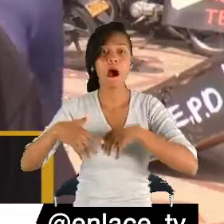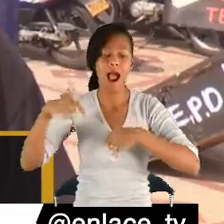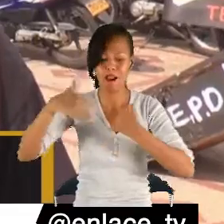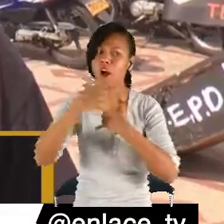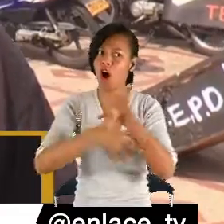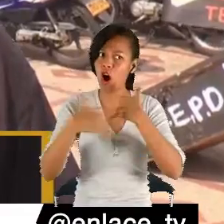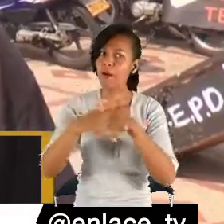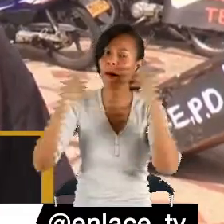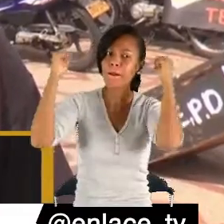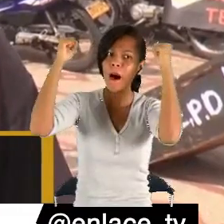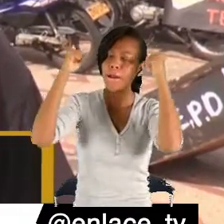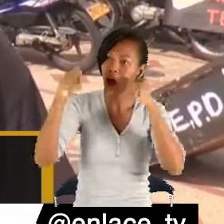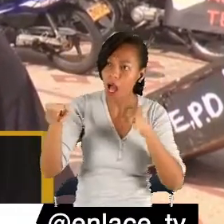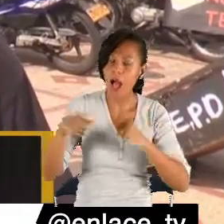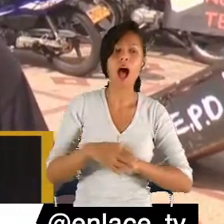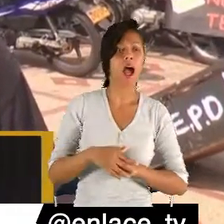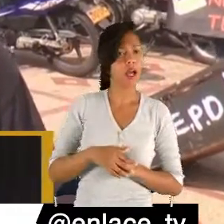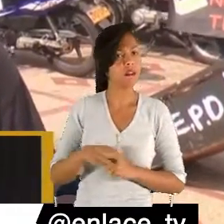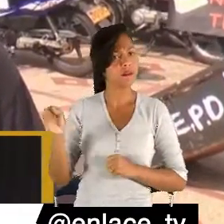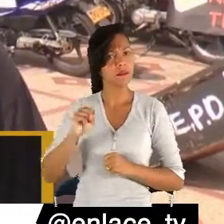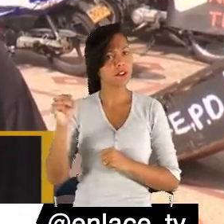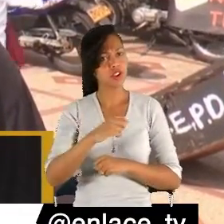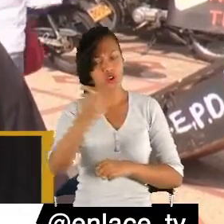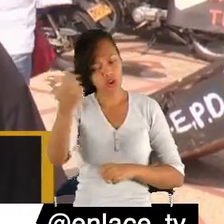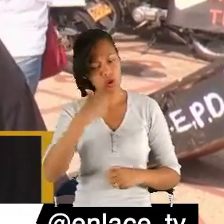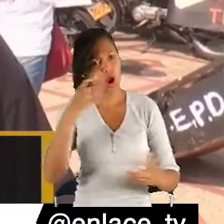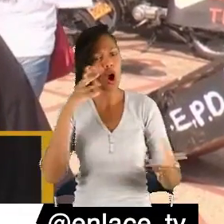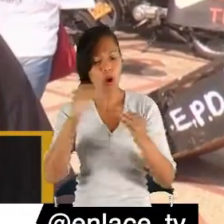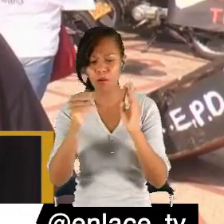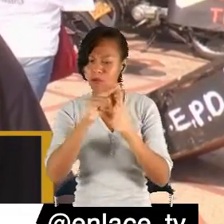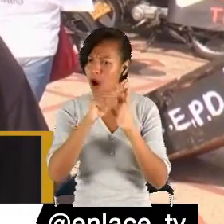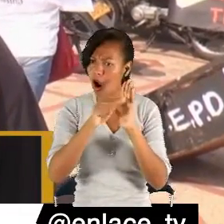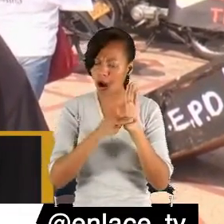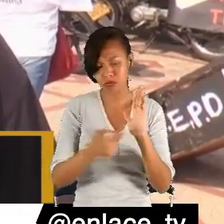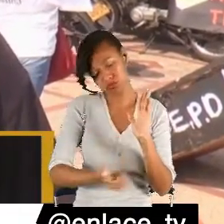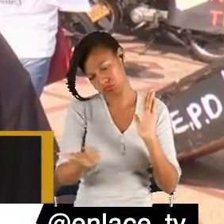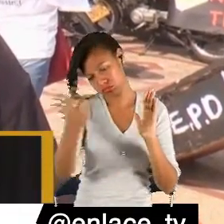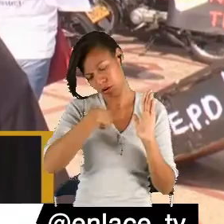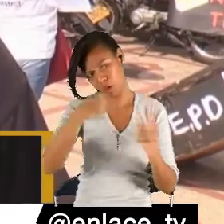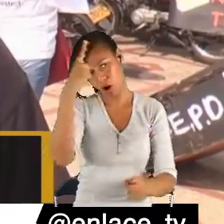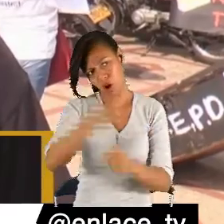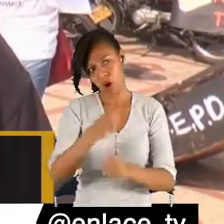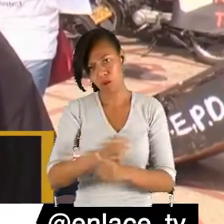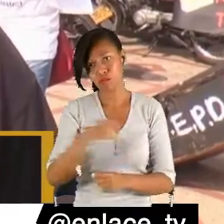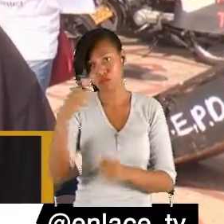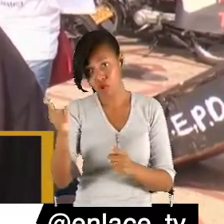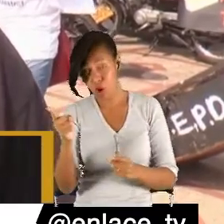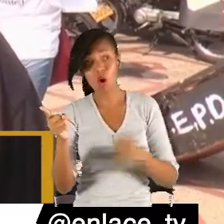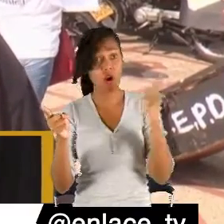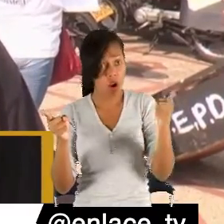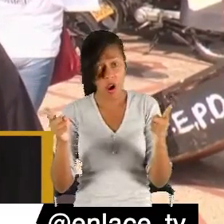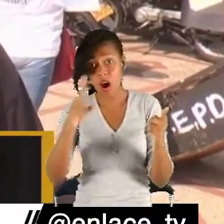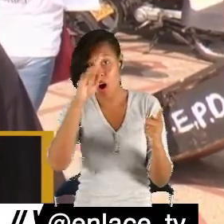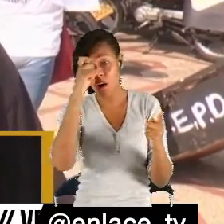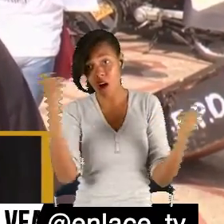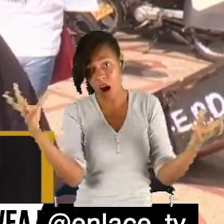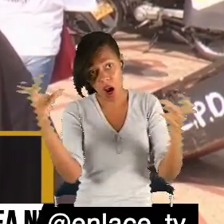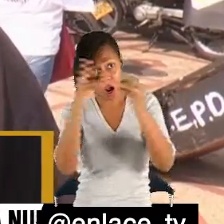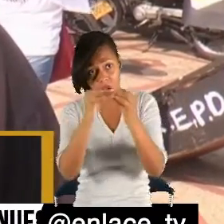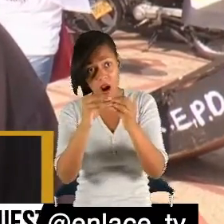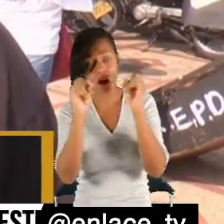protestando para que se cumplan los compromisos establecidos entre ellos y el gobierno nacional y si el gobierno